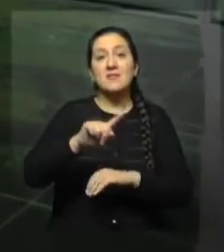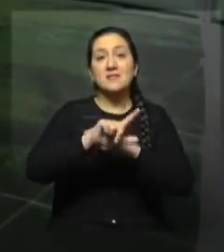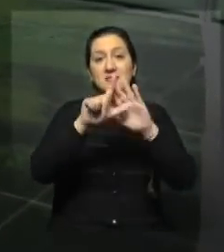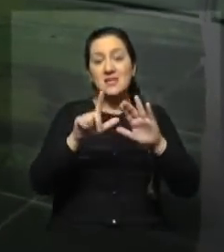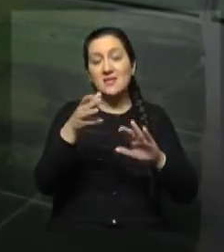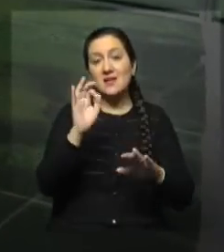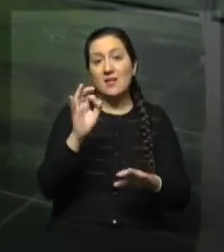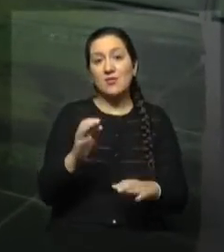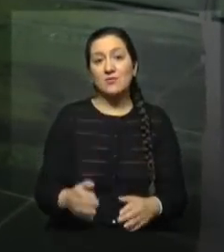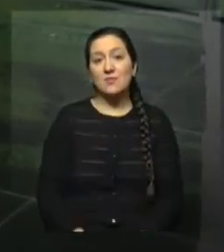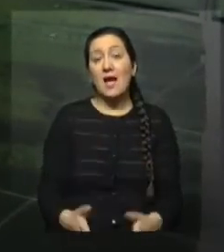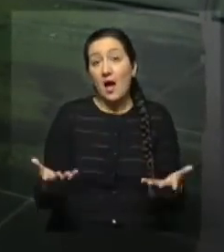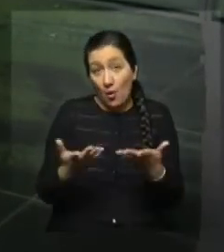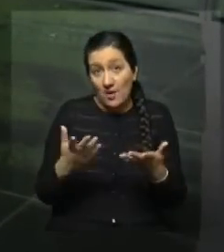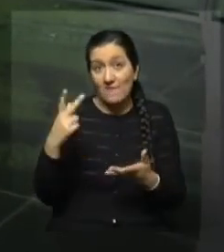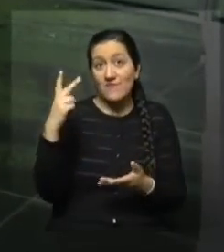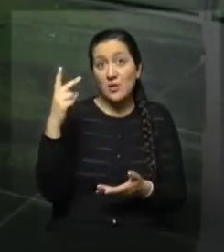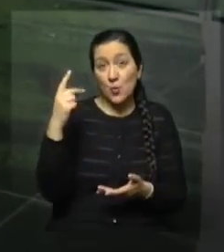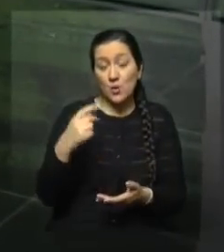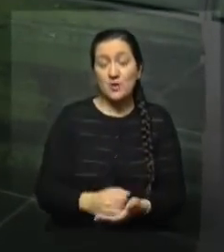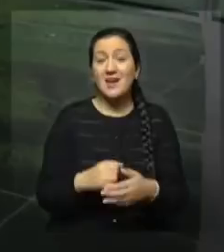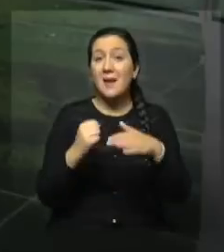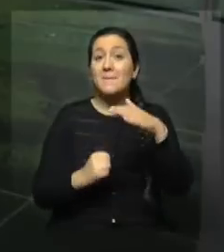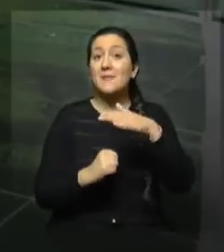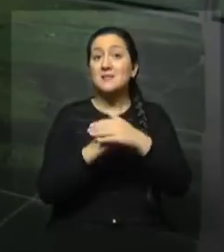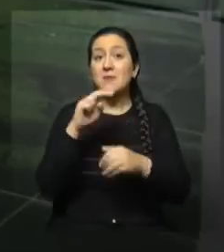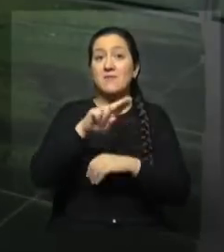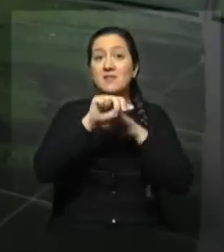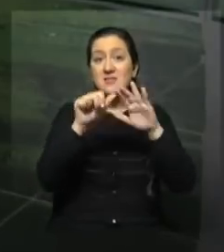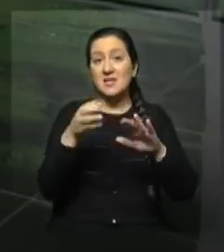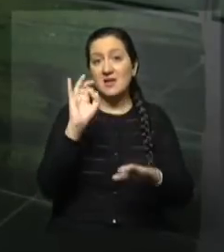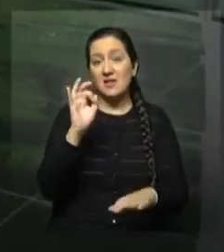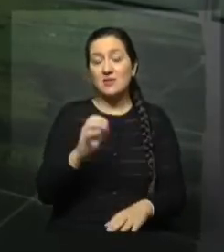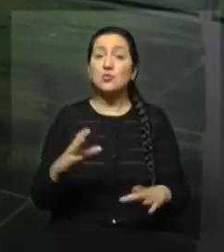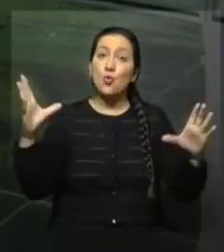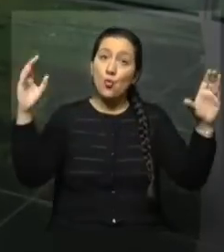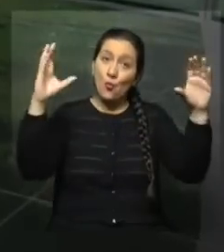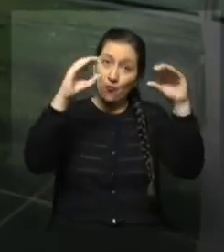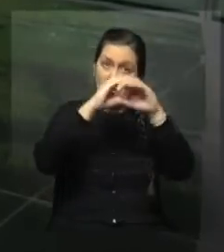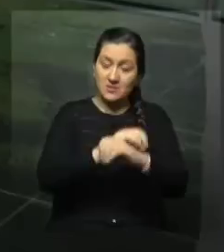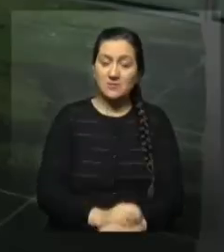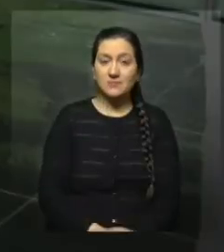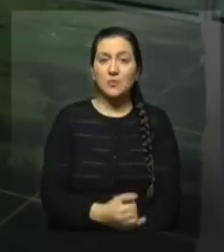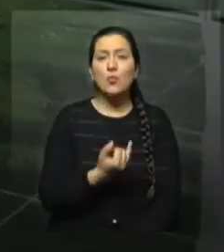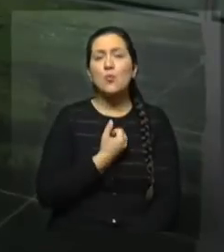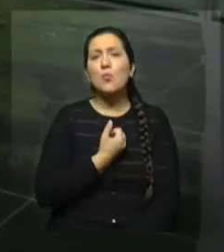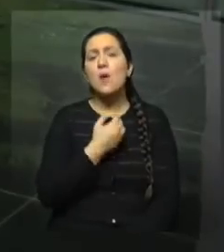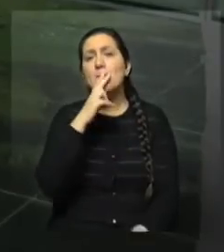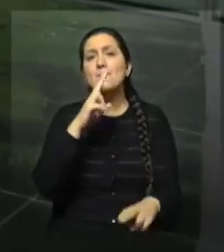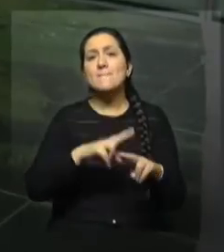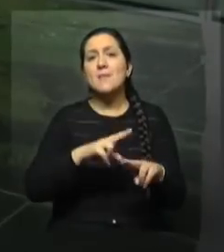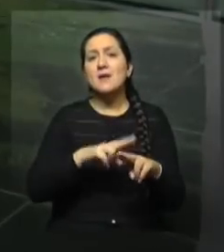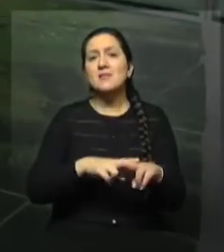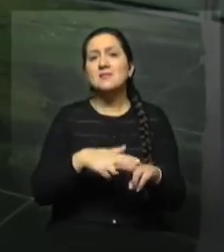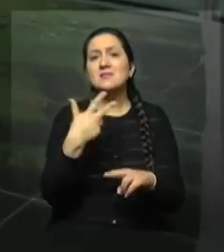actualmente 21 es la temperatura actual y la máxima para hoy será de 26 grados considero el nuboso y algo nuboso Cómo estará el martes 13 de